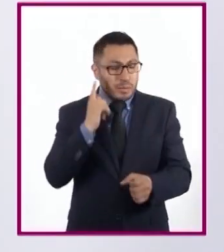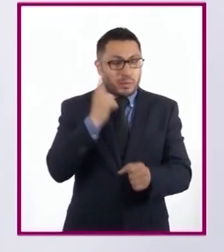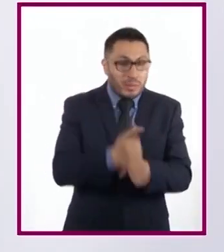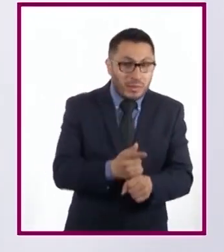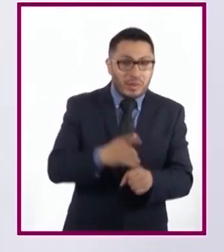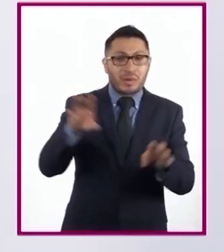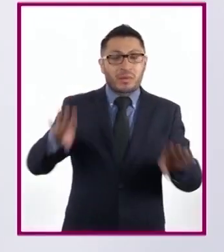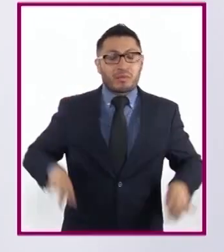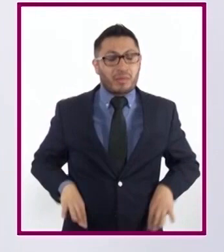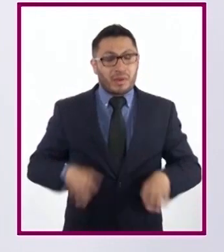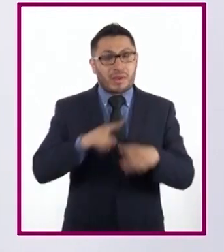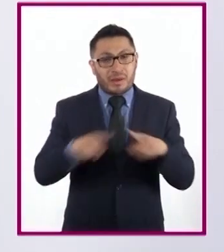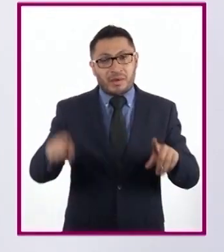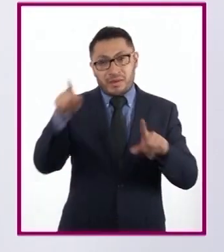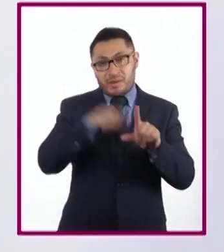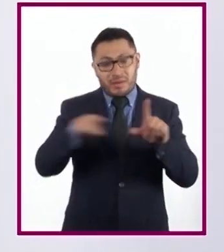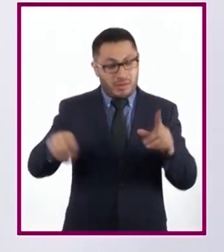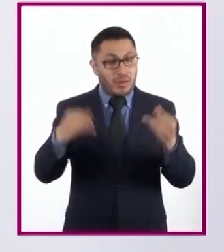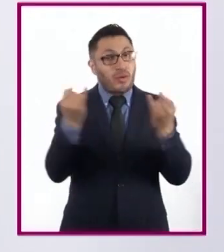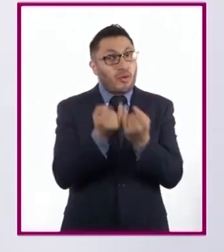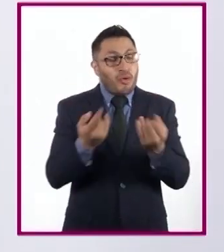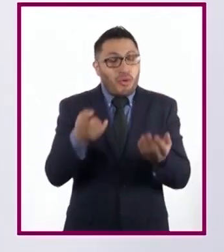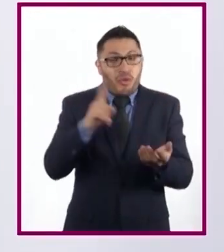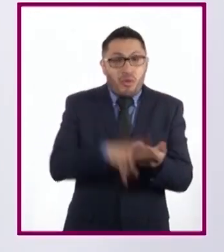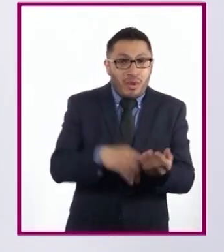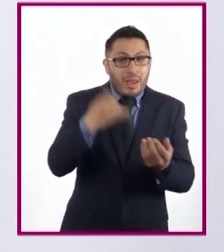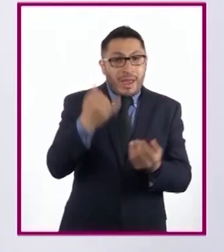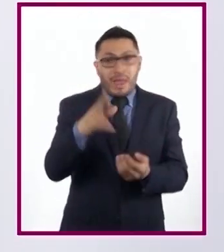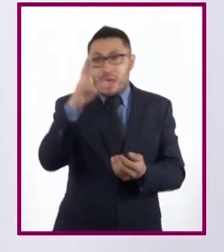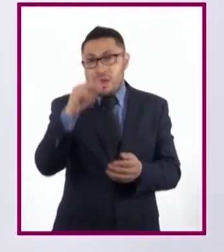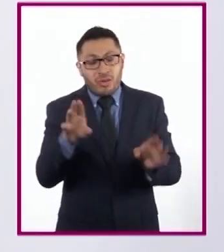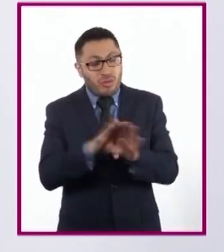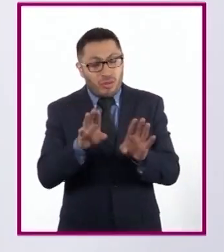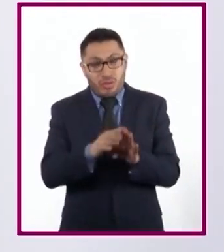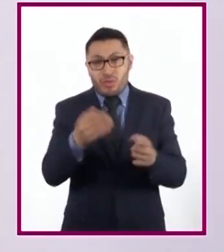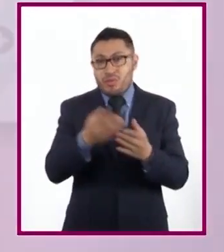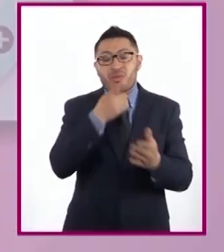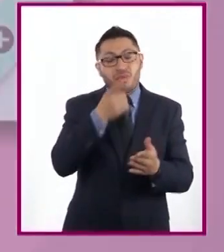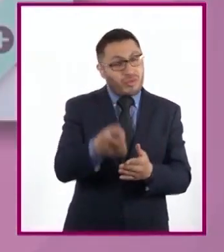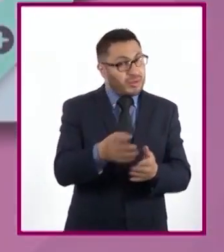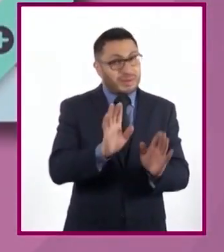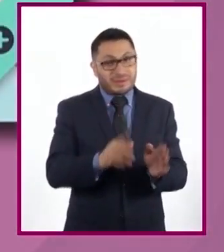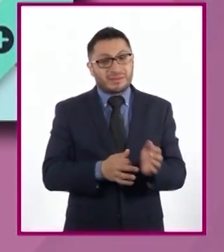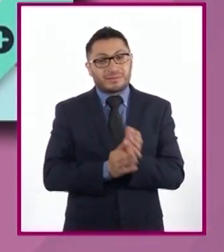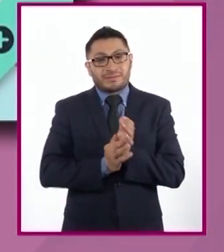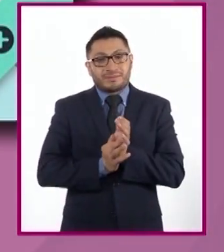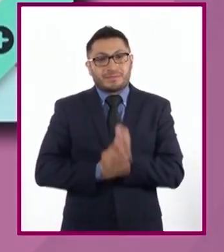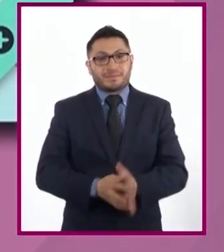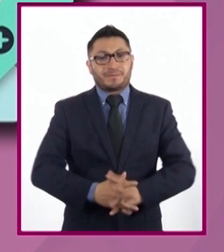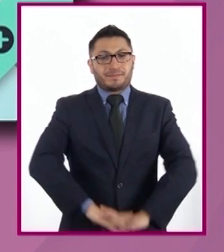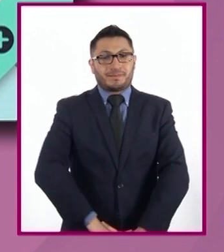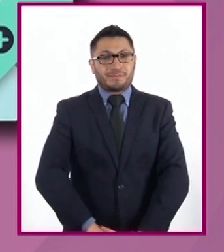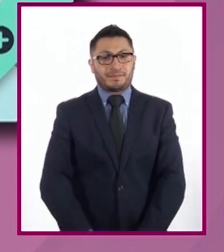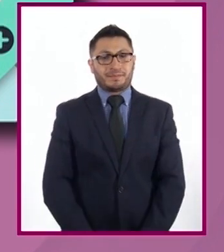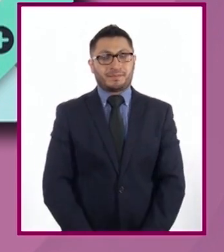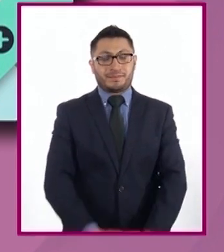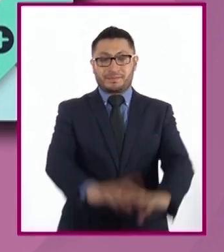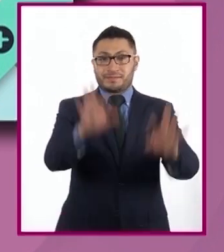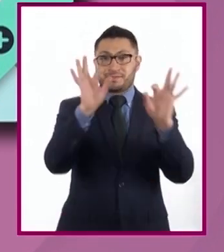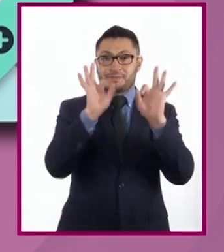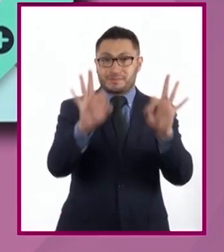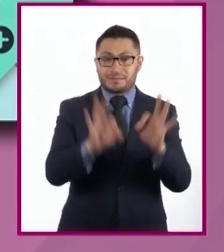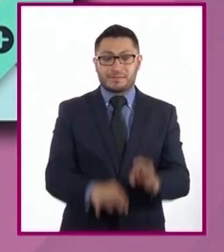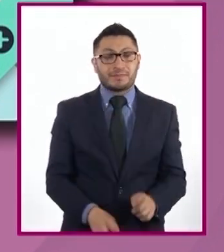otra pareja de ángulos que sean iguales entre sí y que no haya sido mencionada anteriormente.